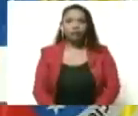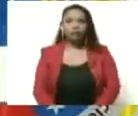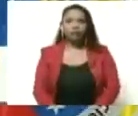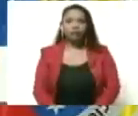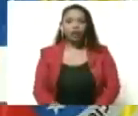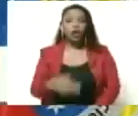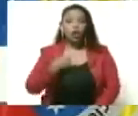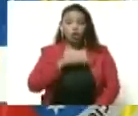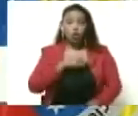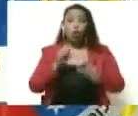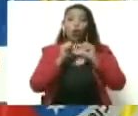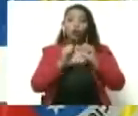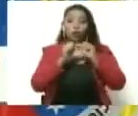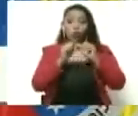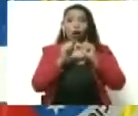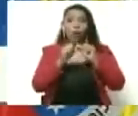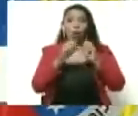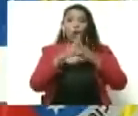Nosotros seguiremos